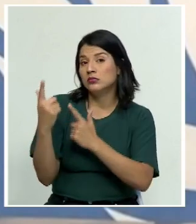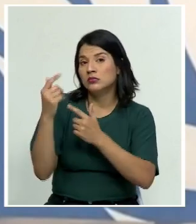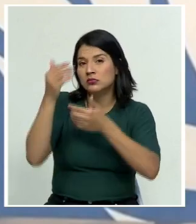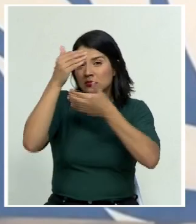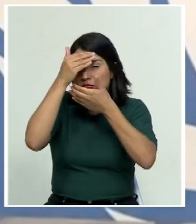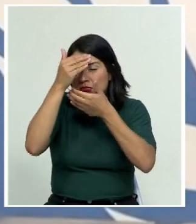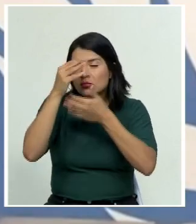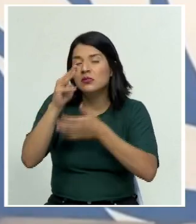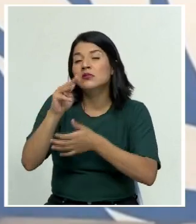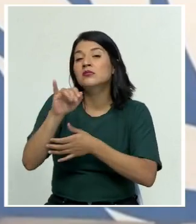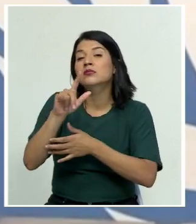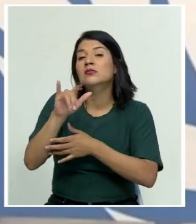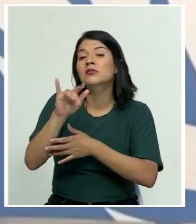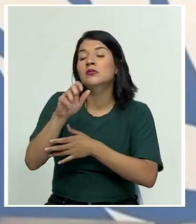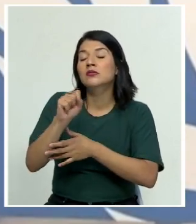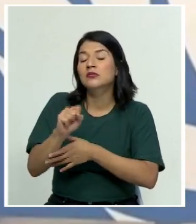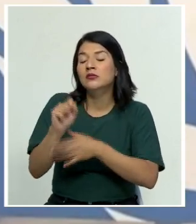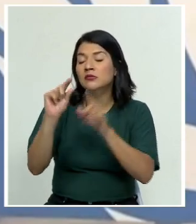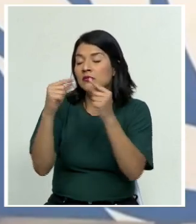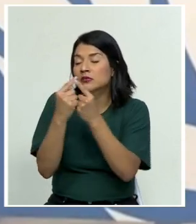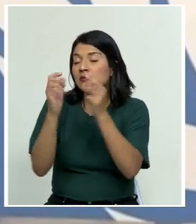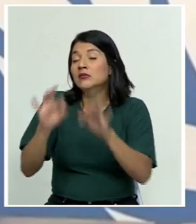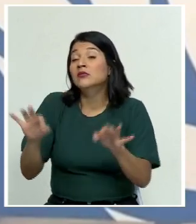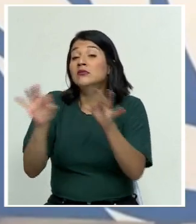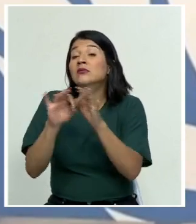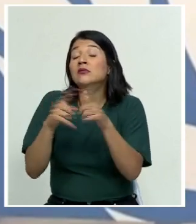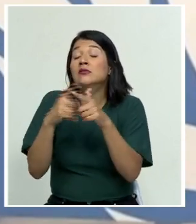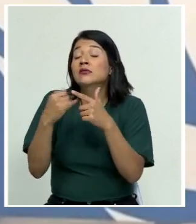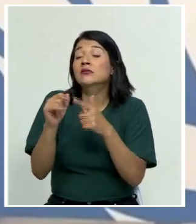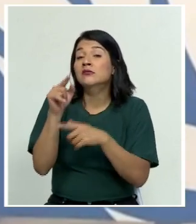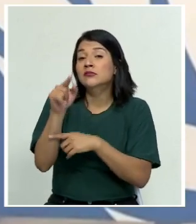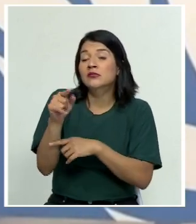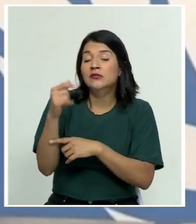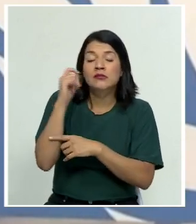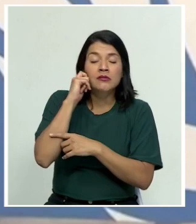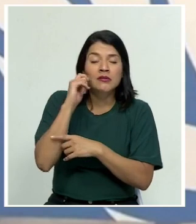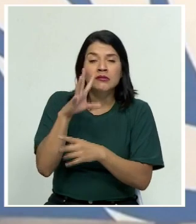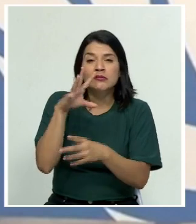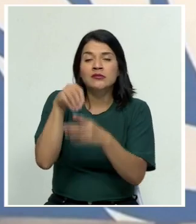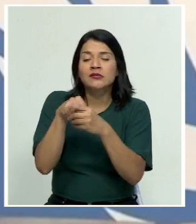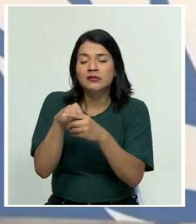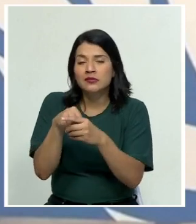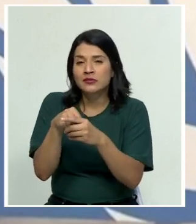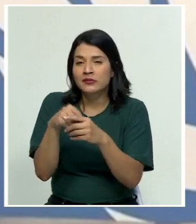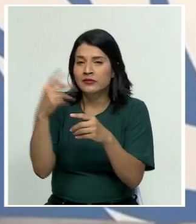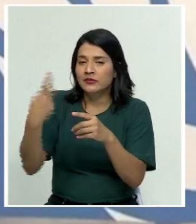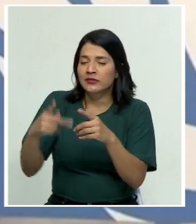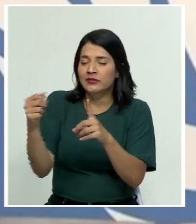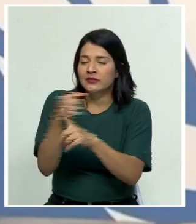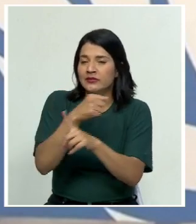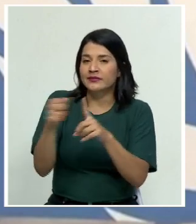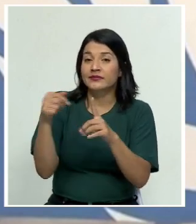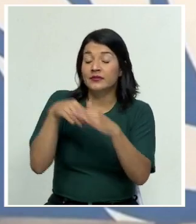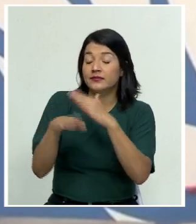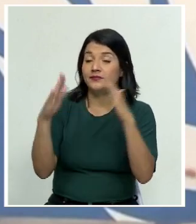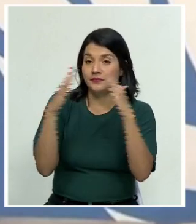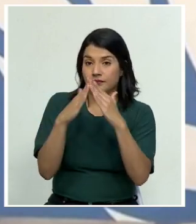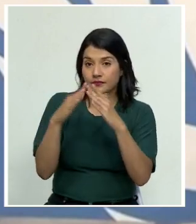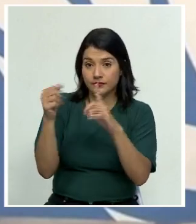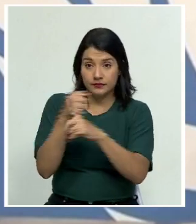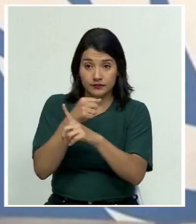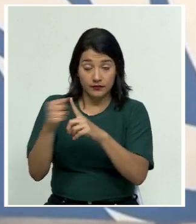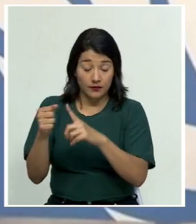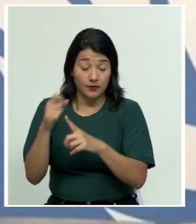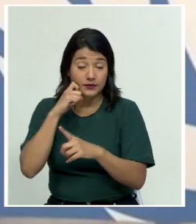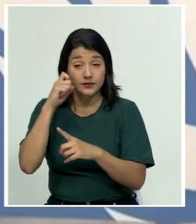grupos gubernamentales. Y si eres una chica, estás expuesta a formar parte de la violencia de género en casa, de la violencia sexual, de la trata de